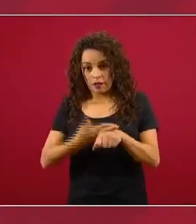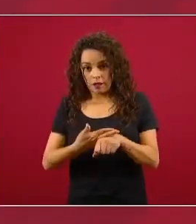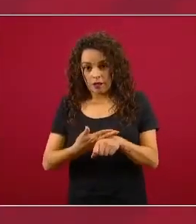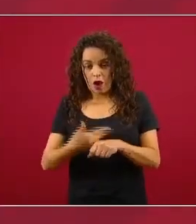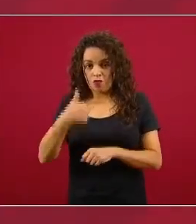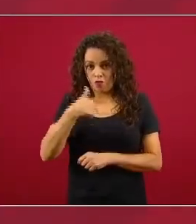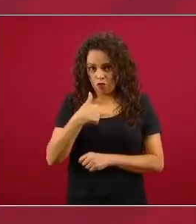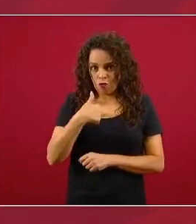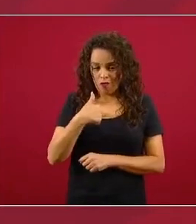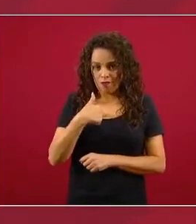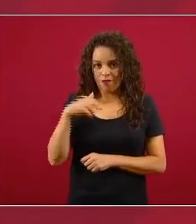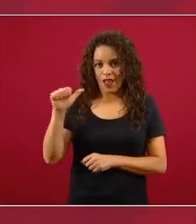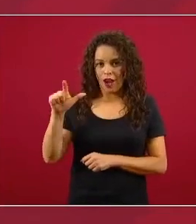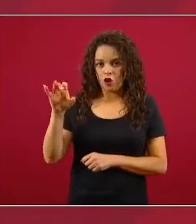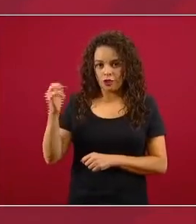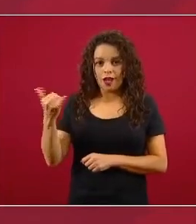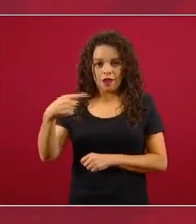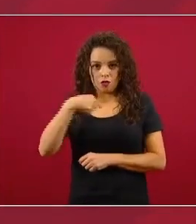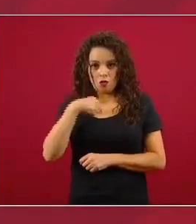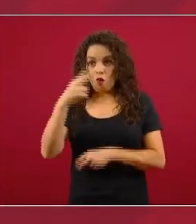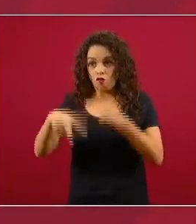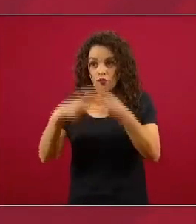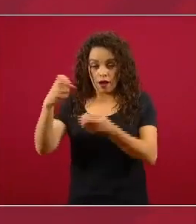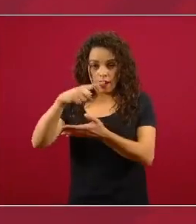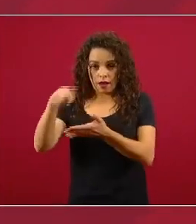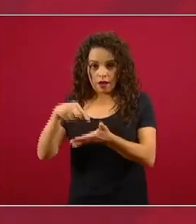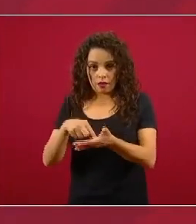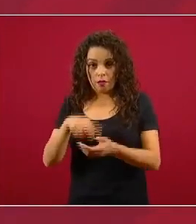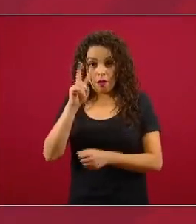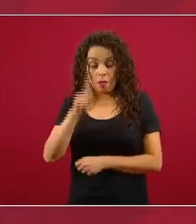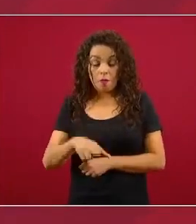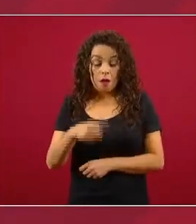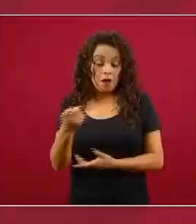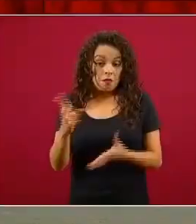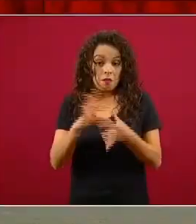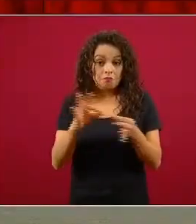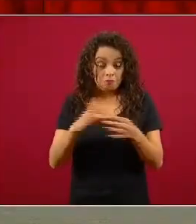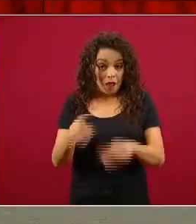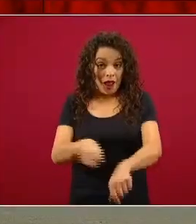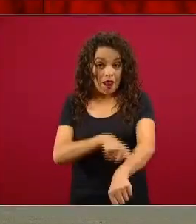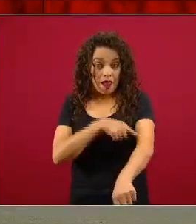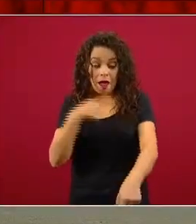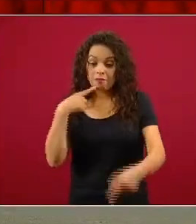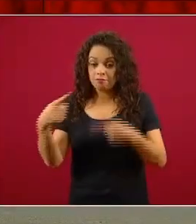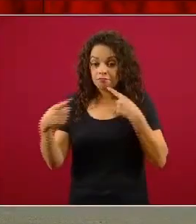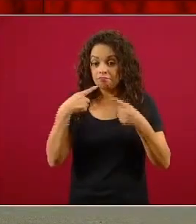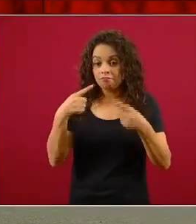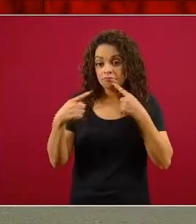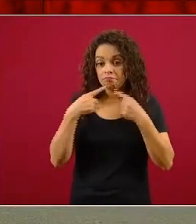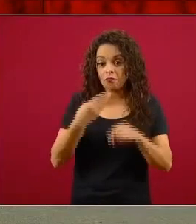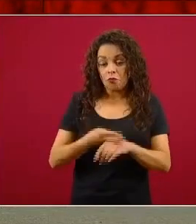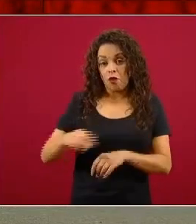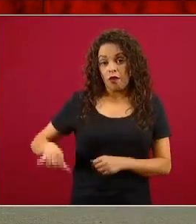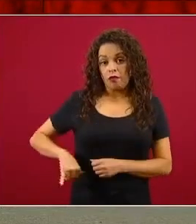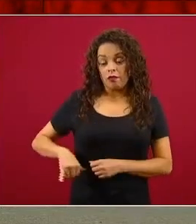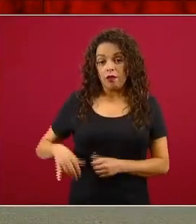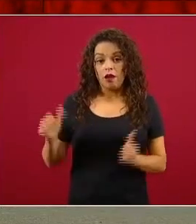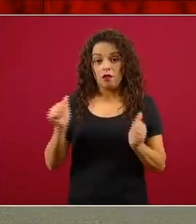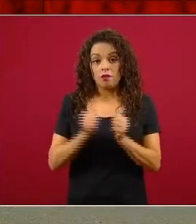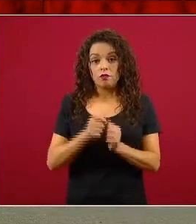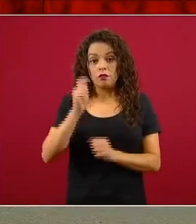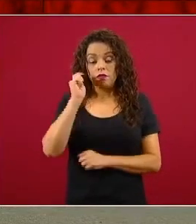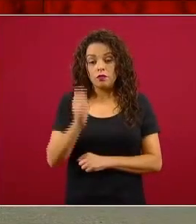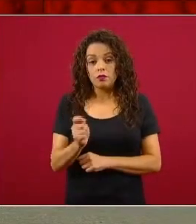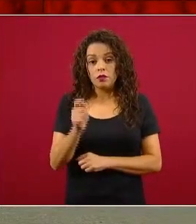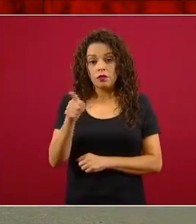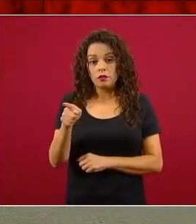yo a COFEPRIS, tuvimos una muy productiva conversación larga con el comisionado